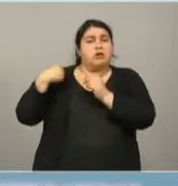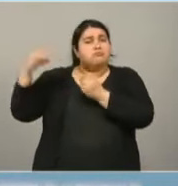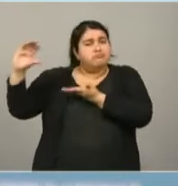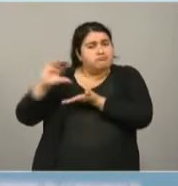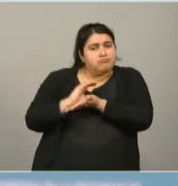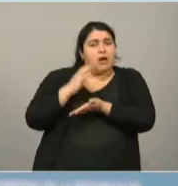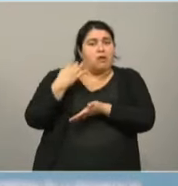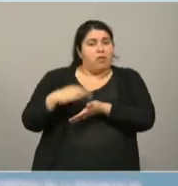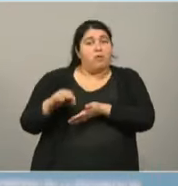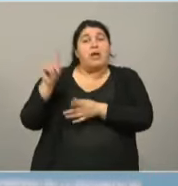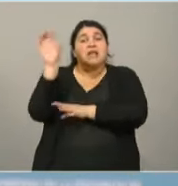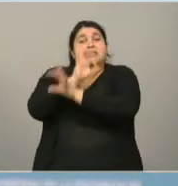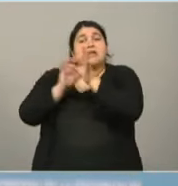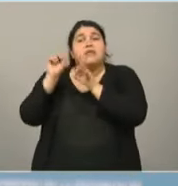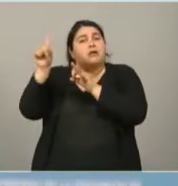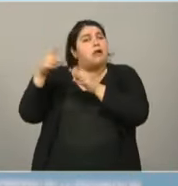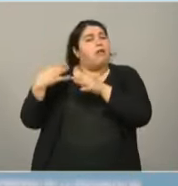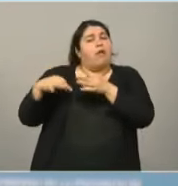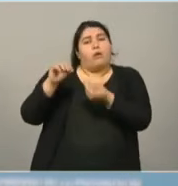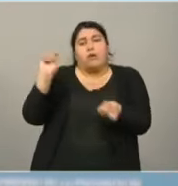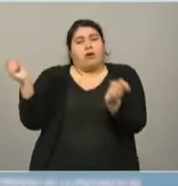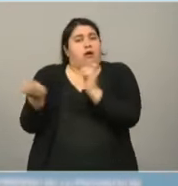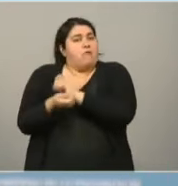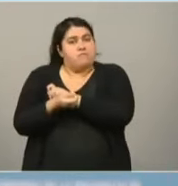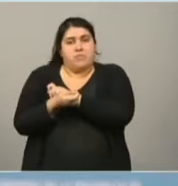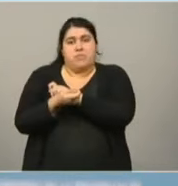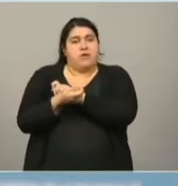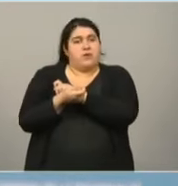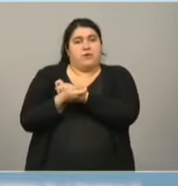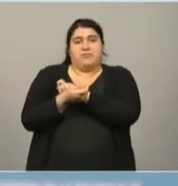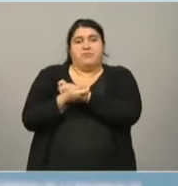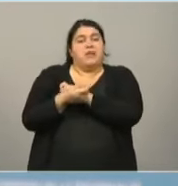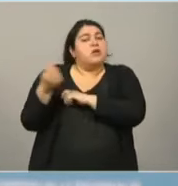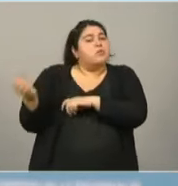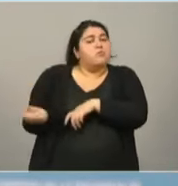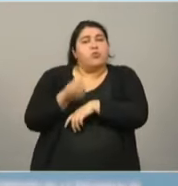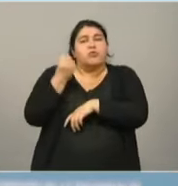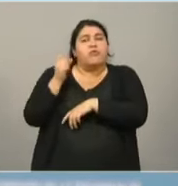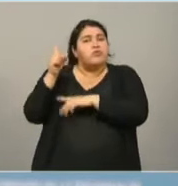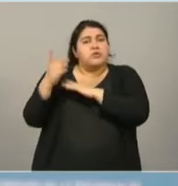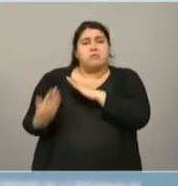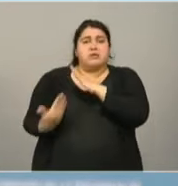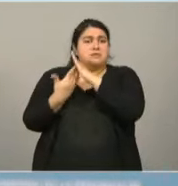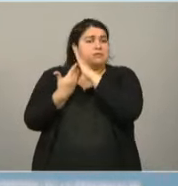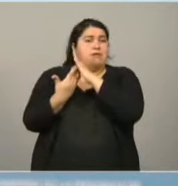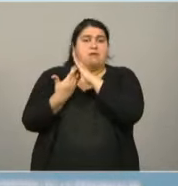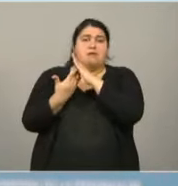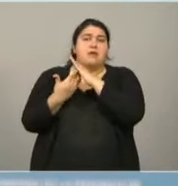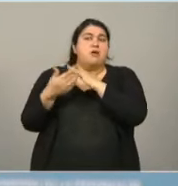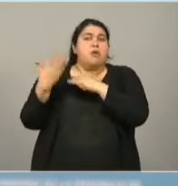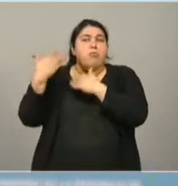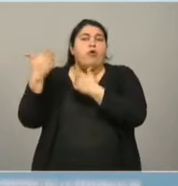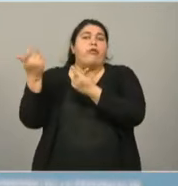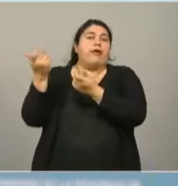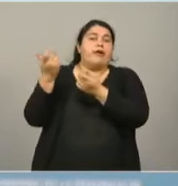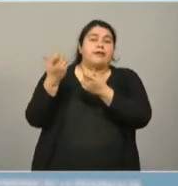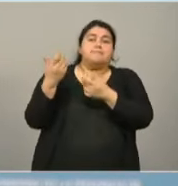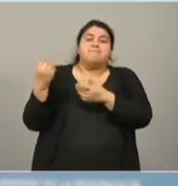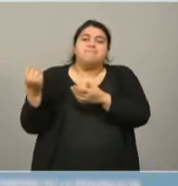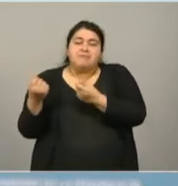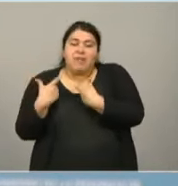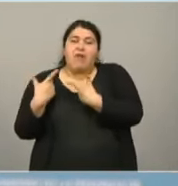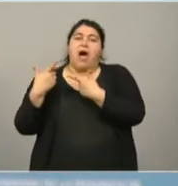que cambie el rumbo de las políticas económicas porque es indispensable para poder generar empleo generar